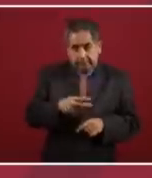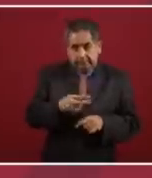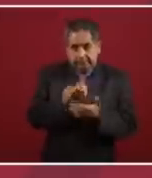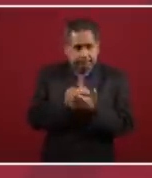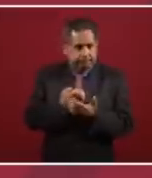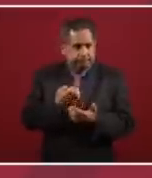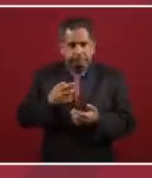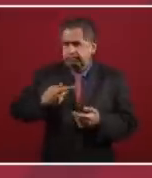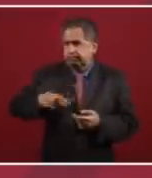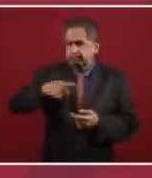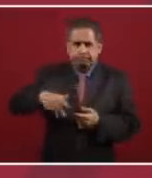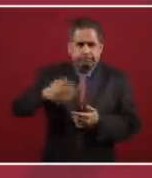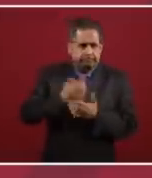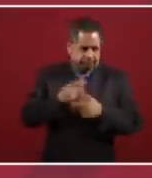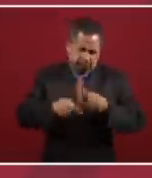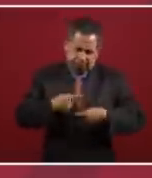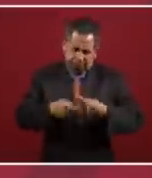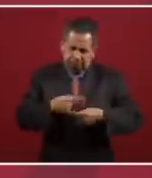muy bien,